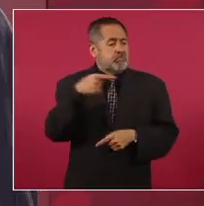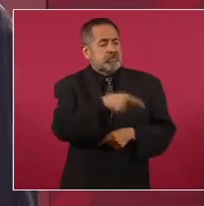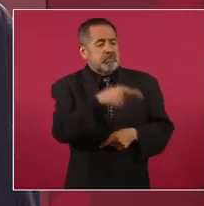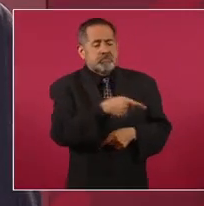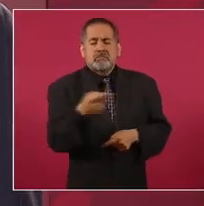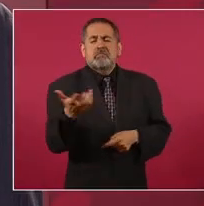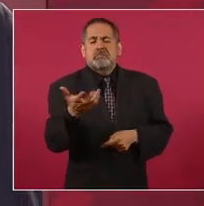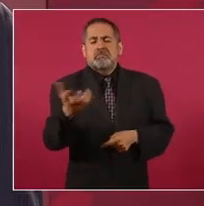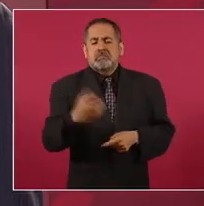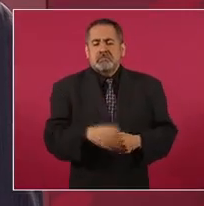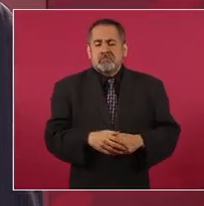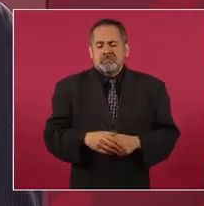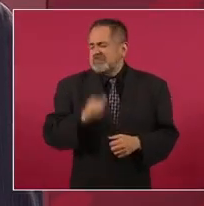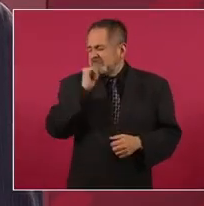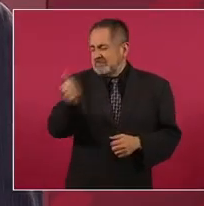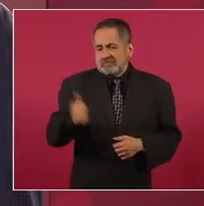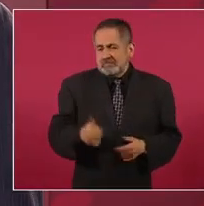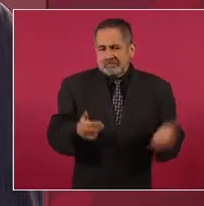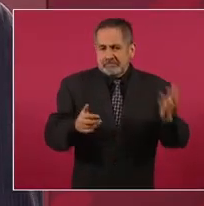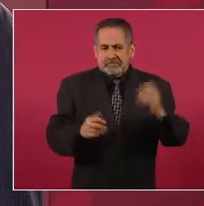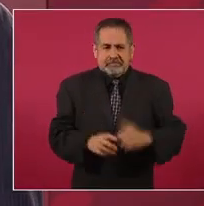Nada,